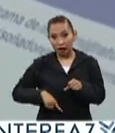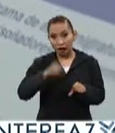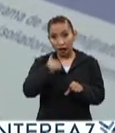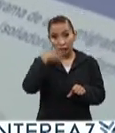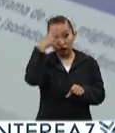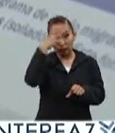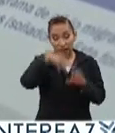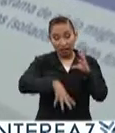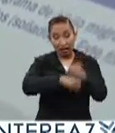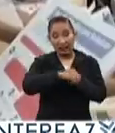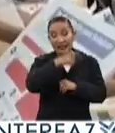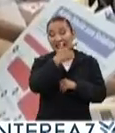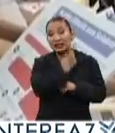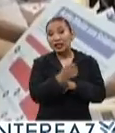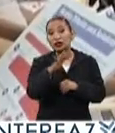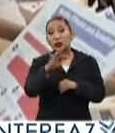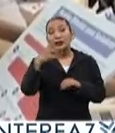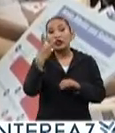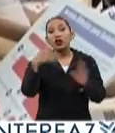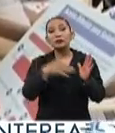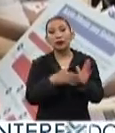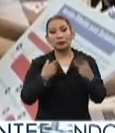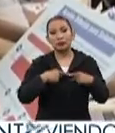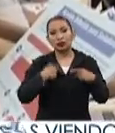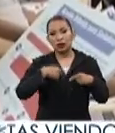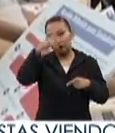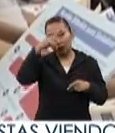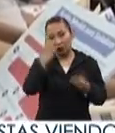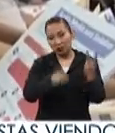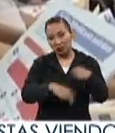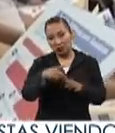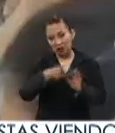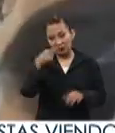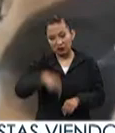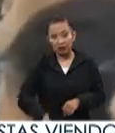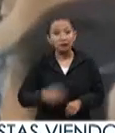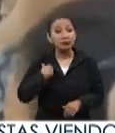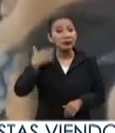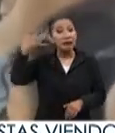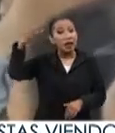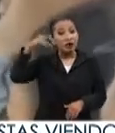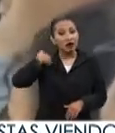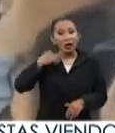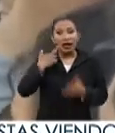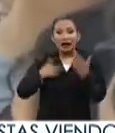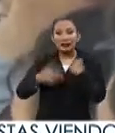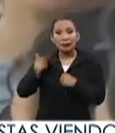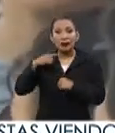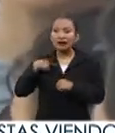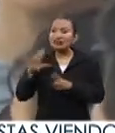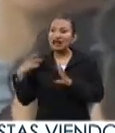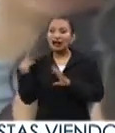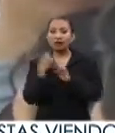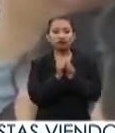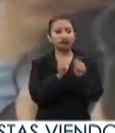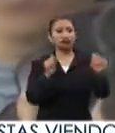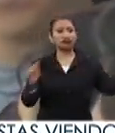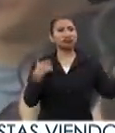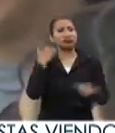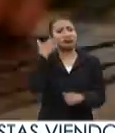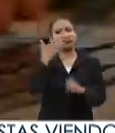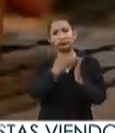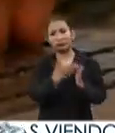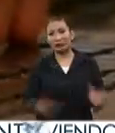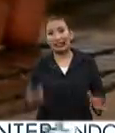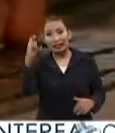Trump sumaron casi 152,000 connacionales. Si para los adultos regresar a un país del que han estado separados durante